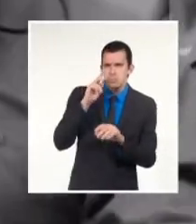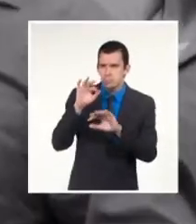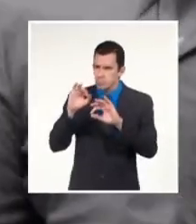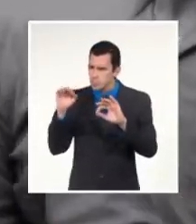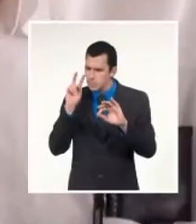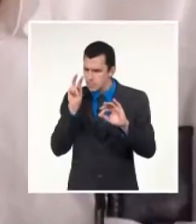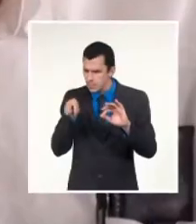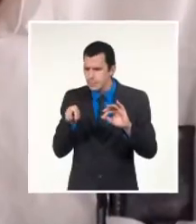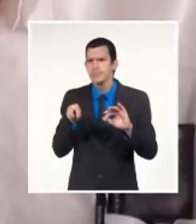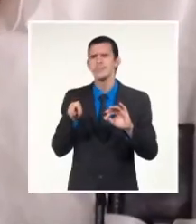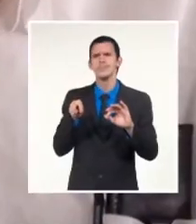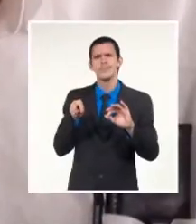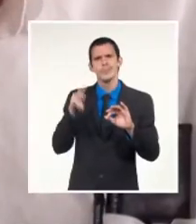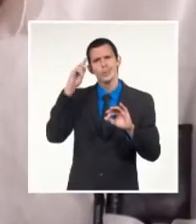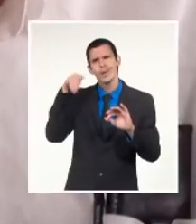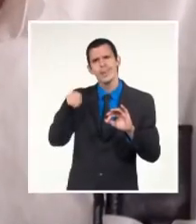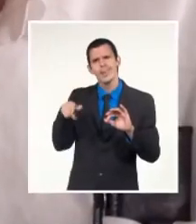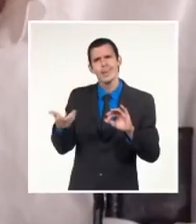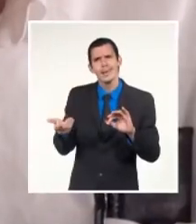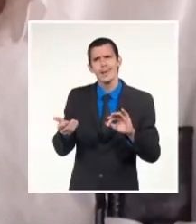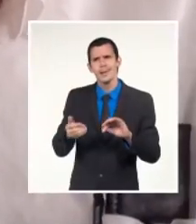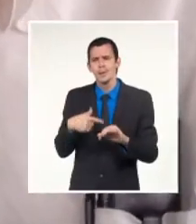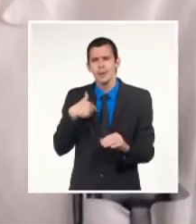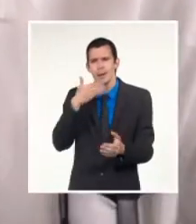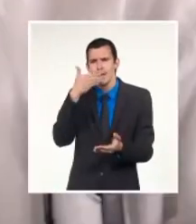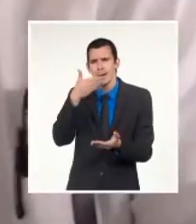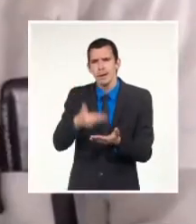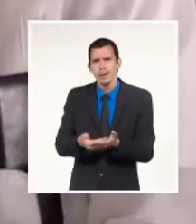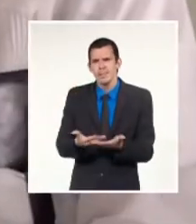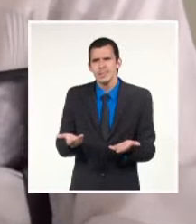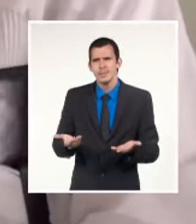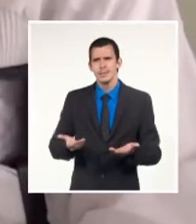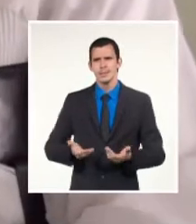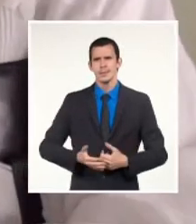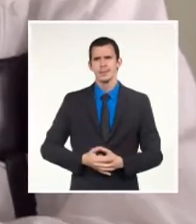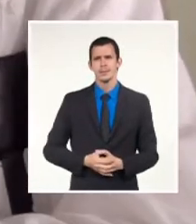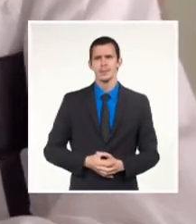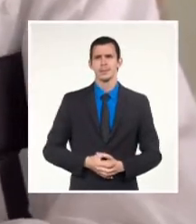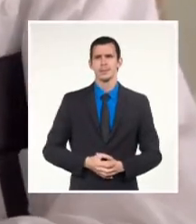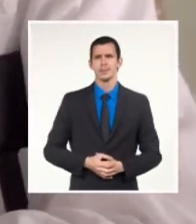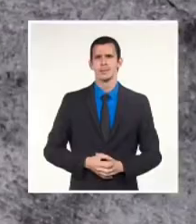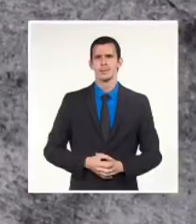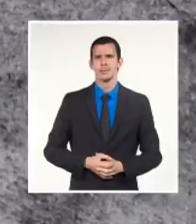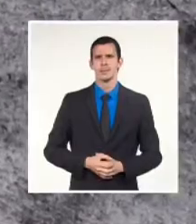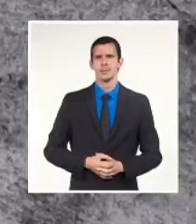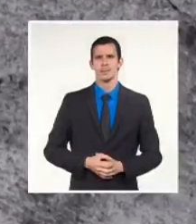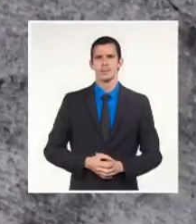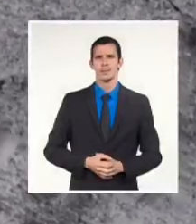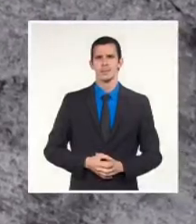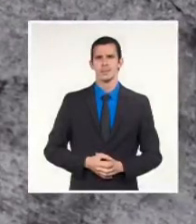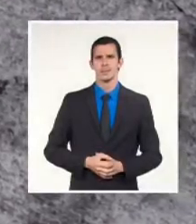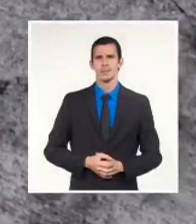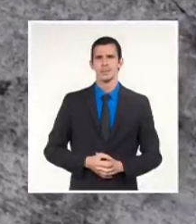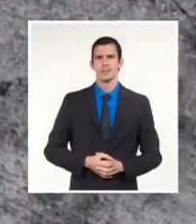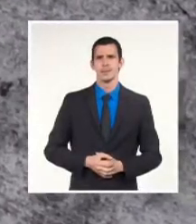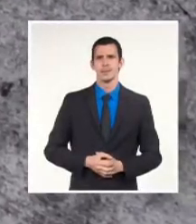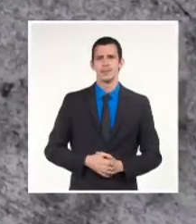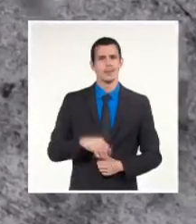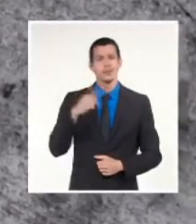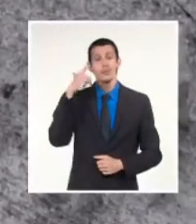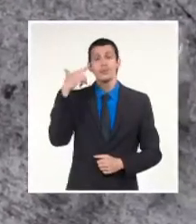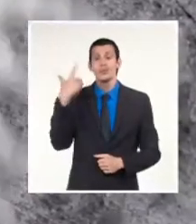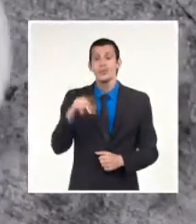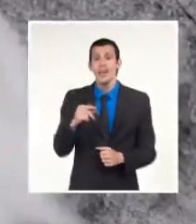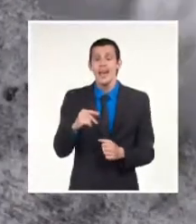era? Yo no lo podía creer. Yo no sé qué preso había encontrado esos jueguitos de jack, que se tiran unos jack